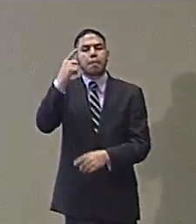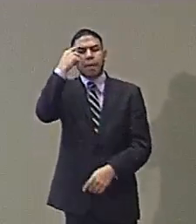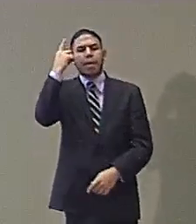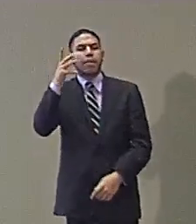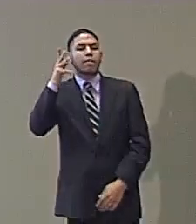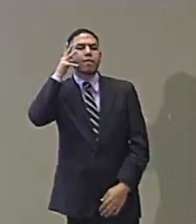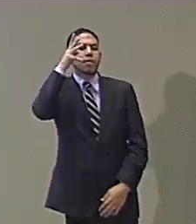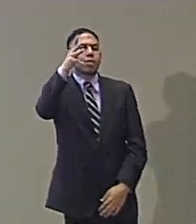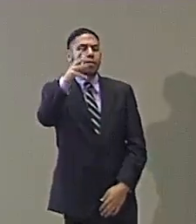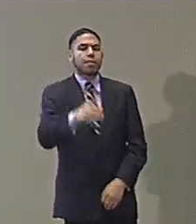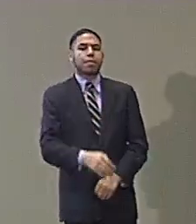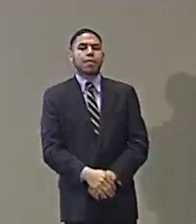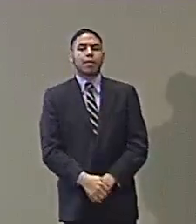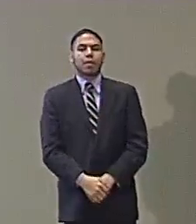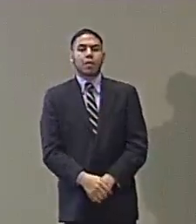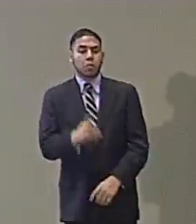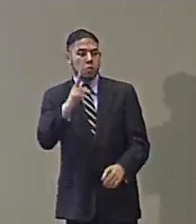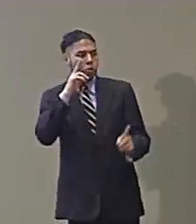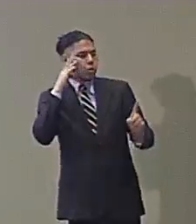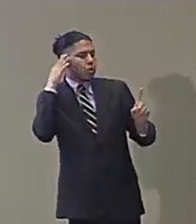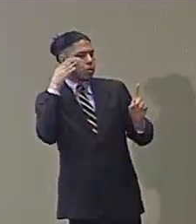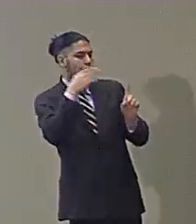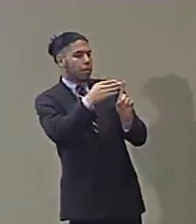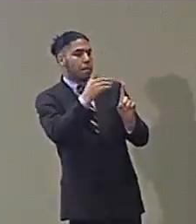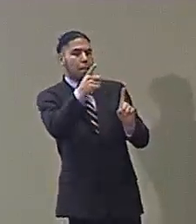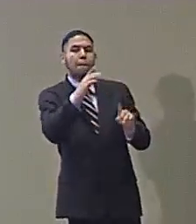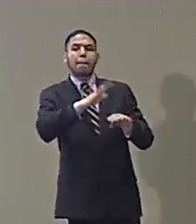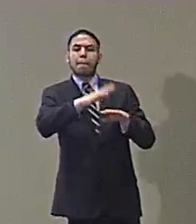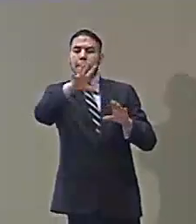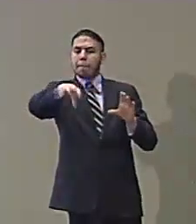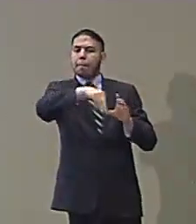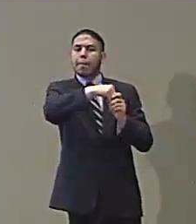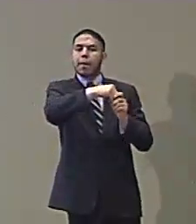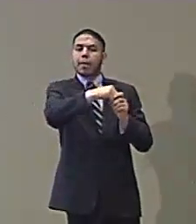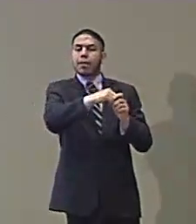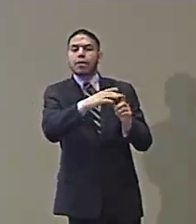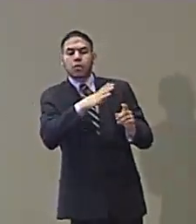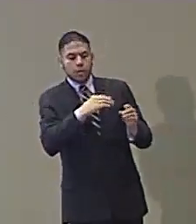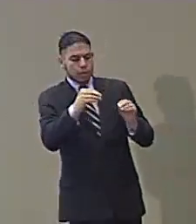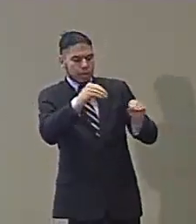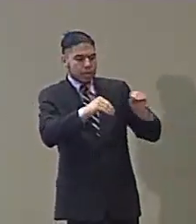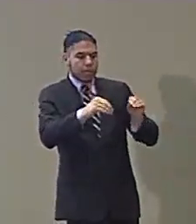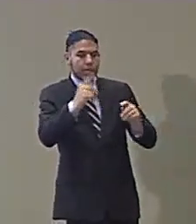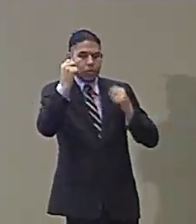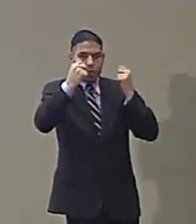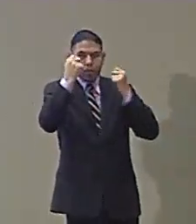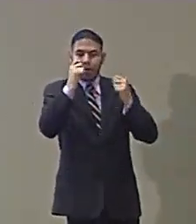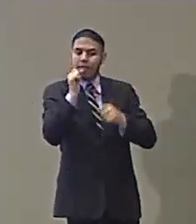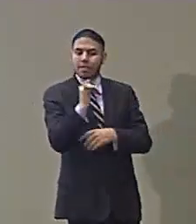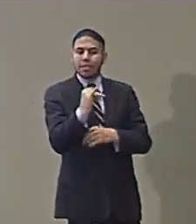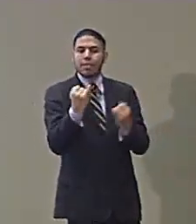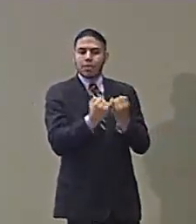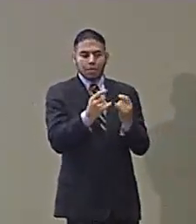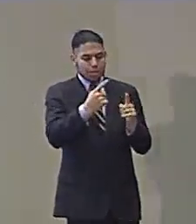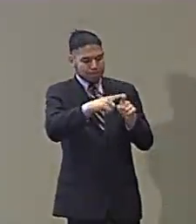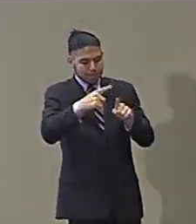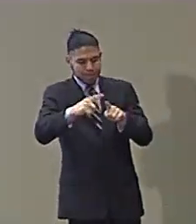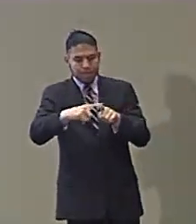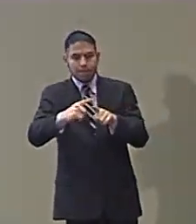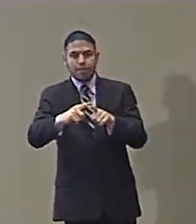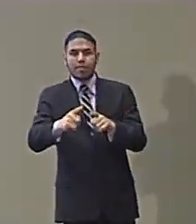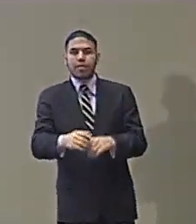una visión más incluyente que fortalezca los componentes locales del turismo así la diversificación y el fortalecimiento